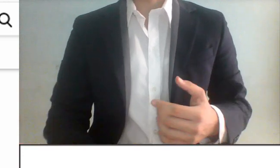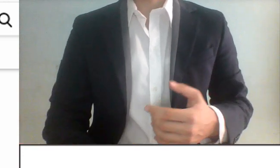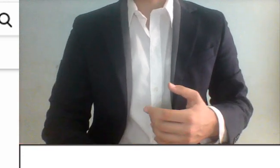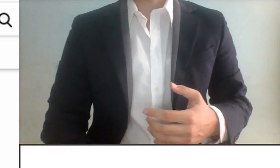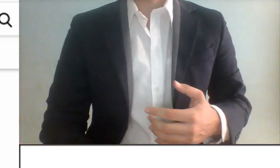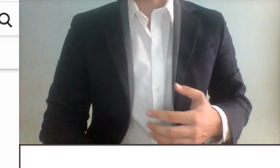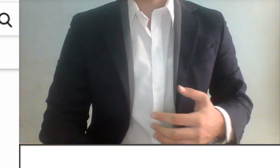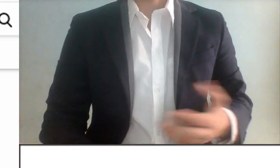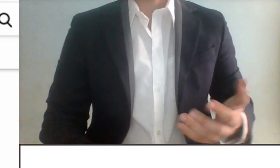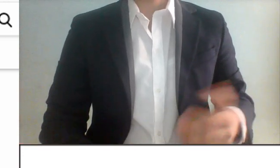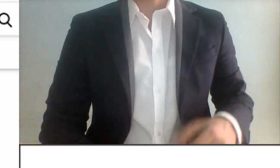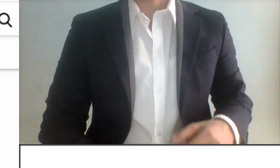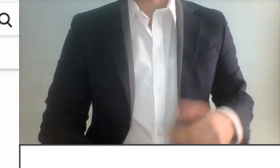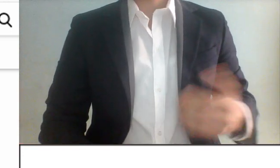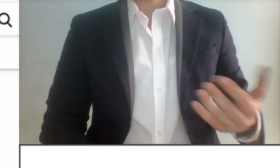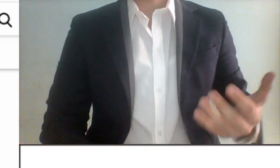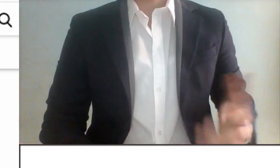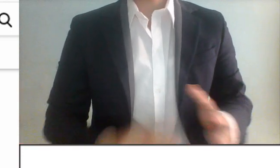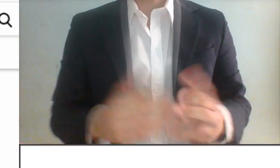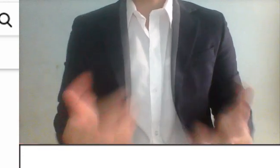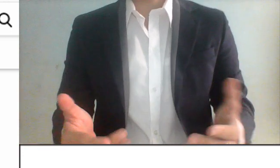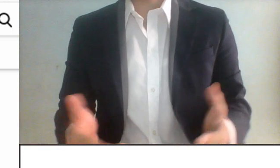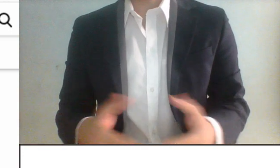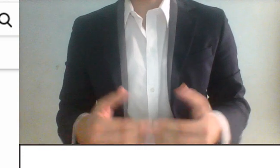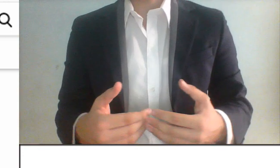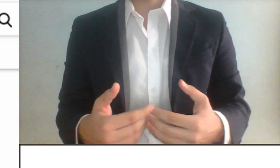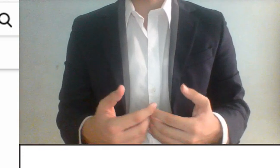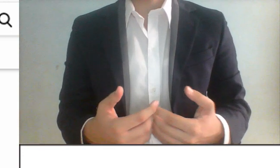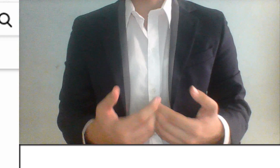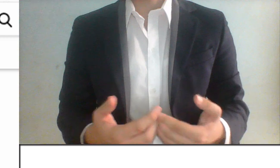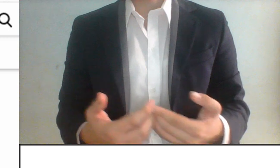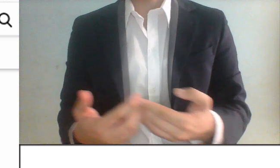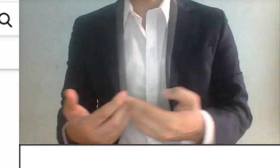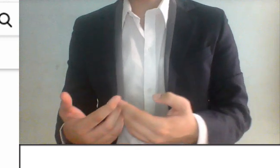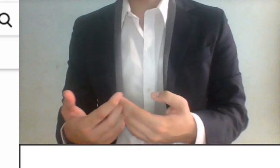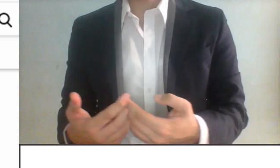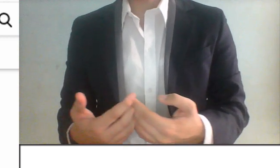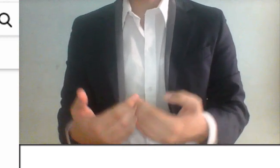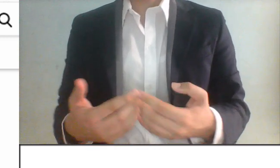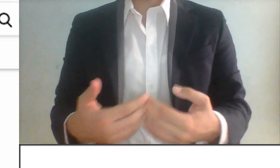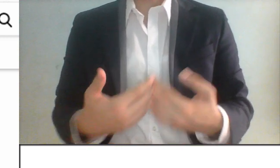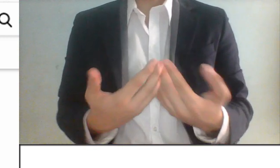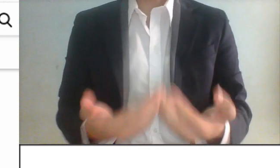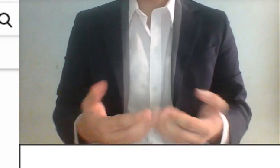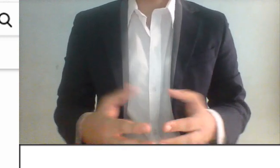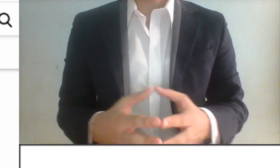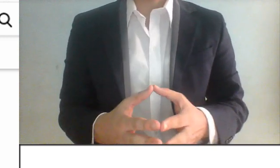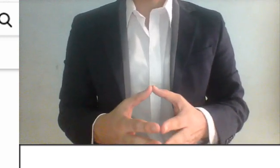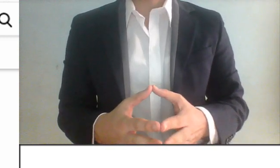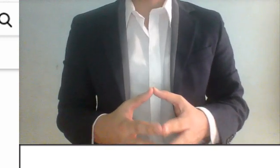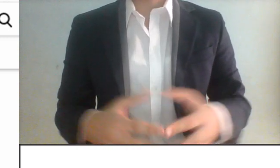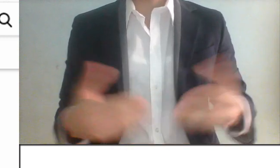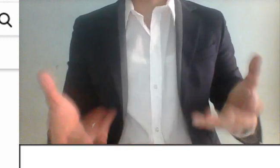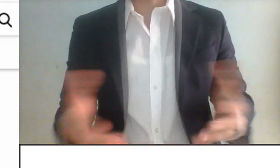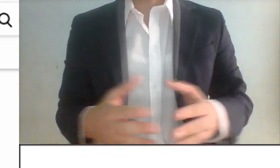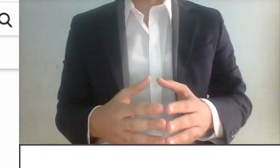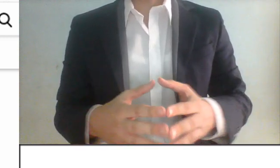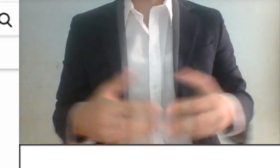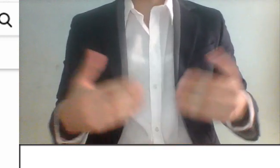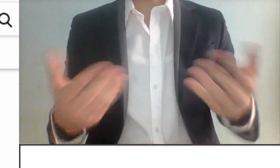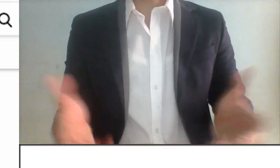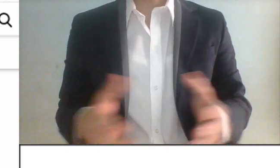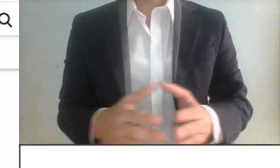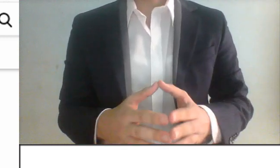que no lo terminan haciendo pero bueno vamos a leer un poco de la nota y vamos a determinar quién cuesta esta cuesta a la cual determinó que bueno